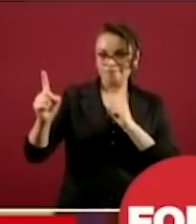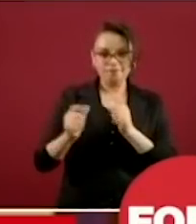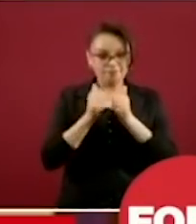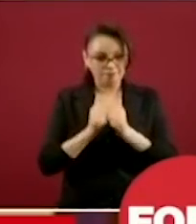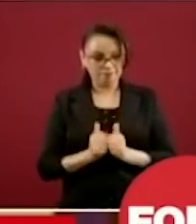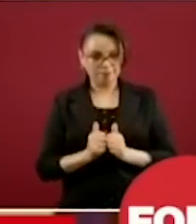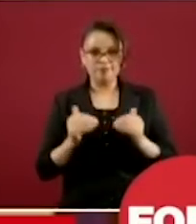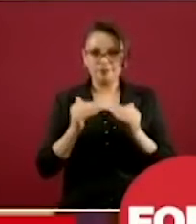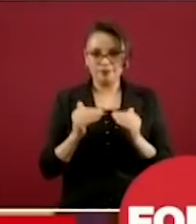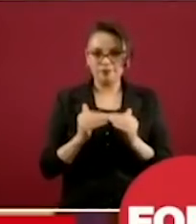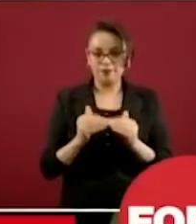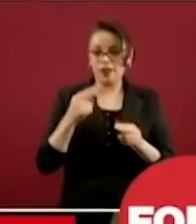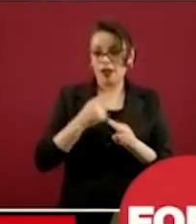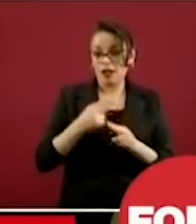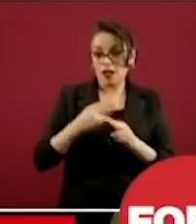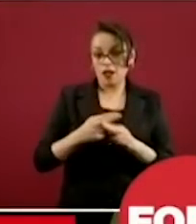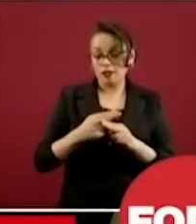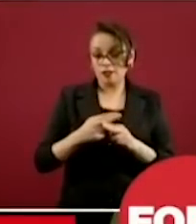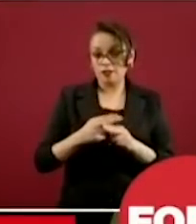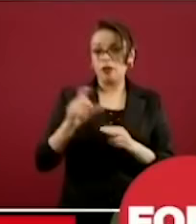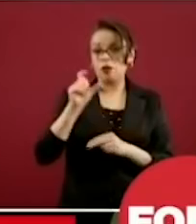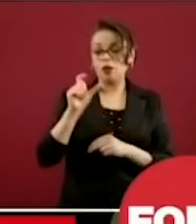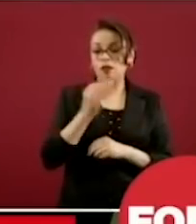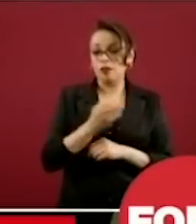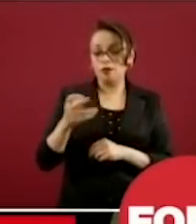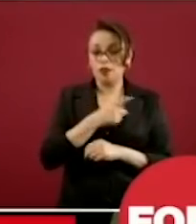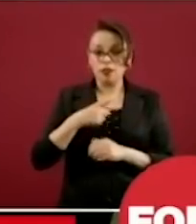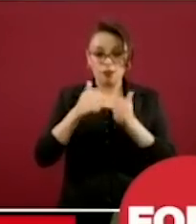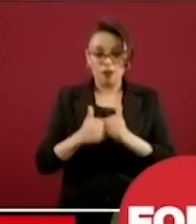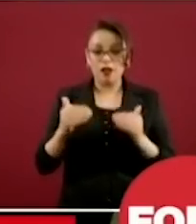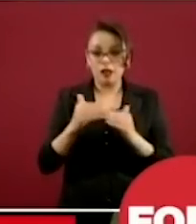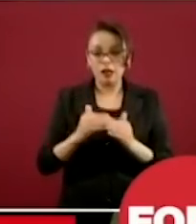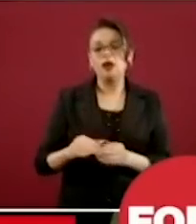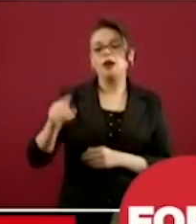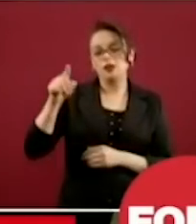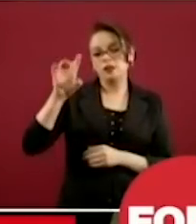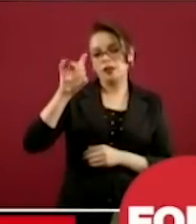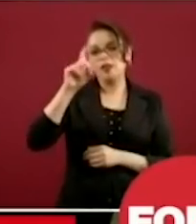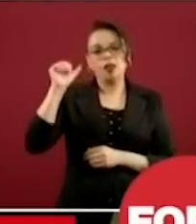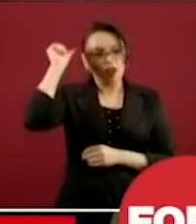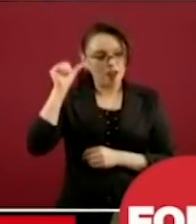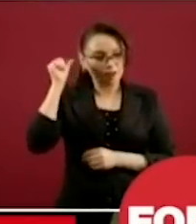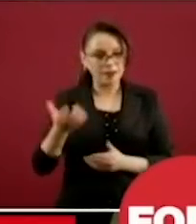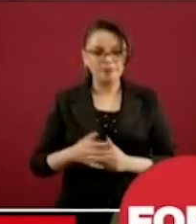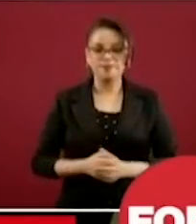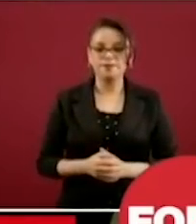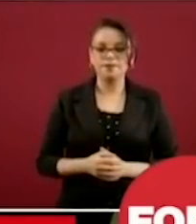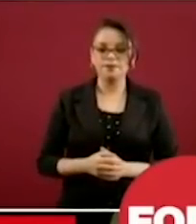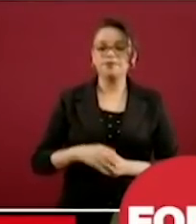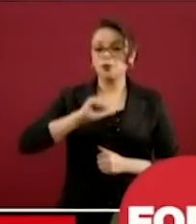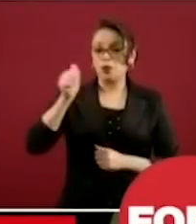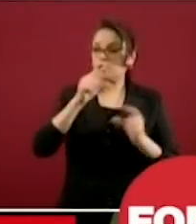han emitido hasta el 30 de este mes. En la siguiente diapositiva, esta es una